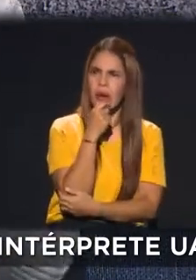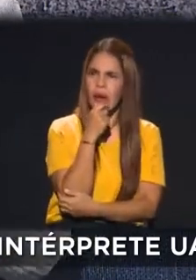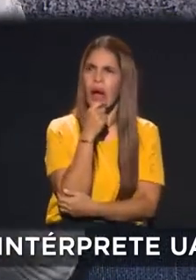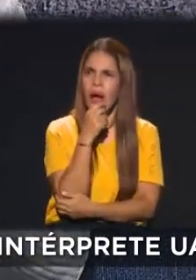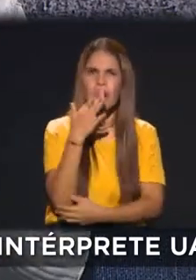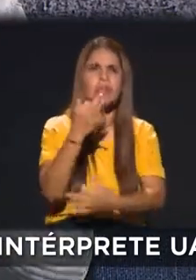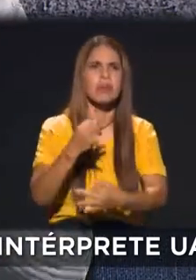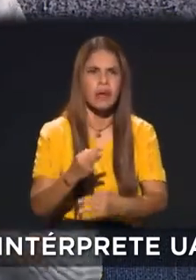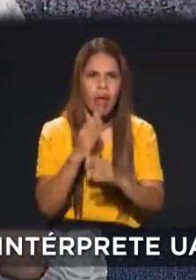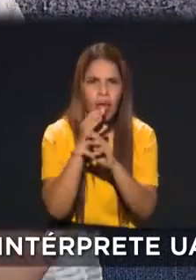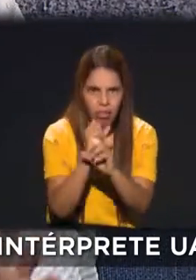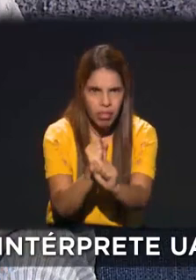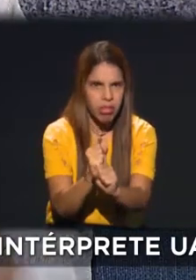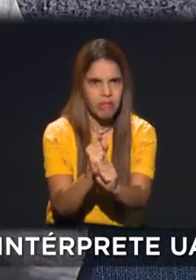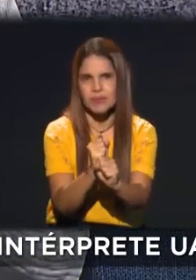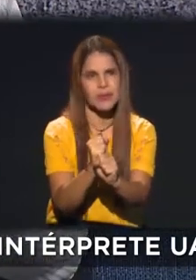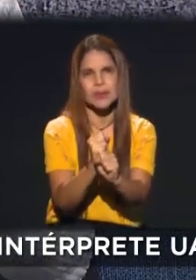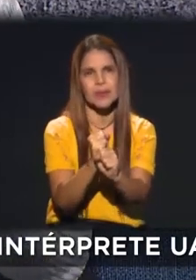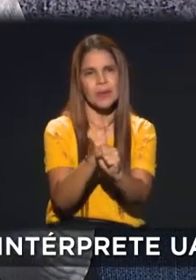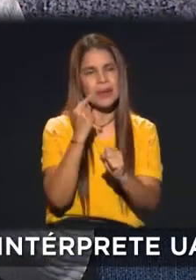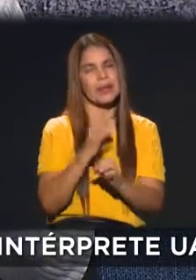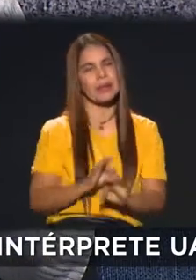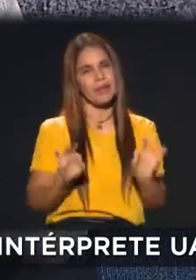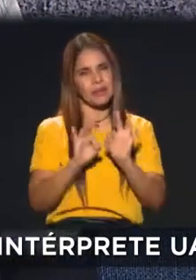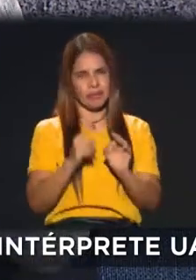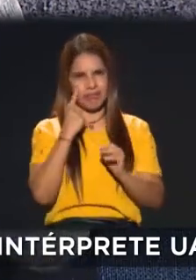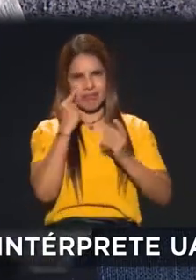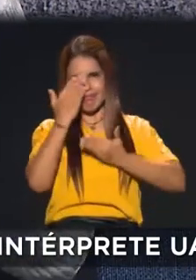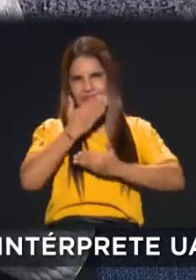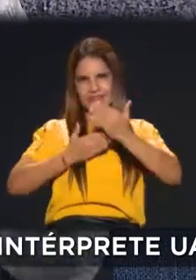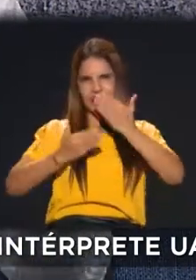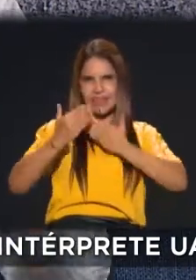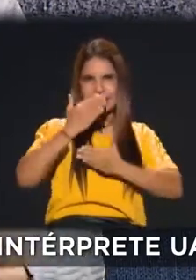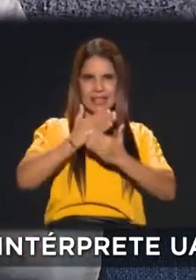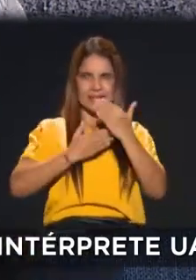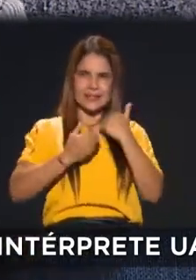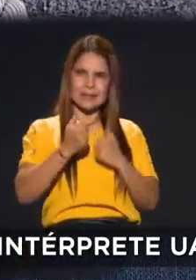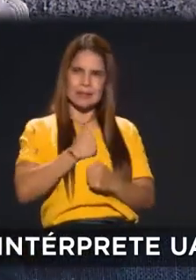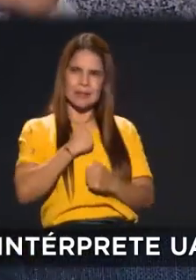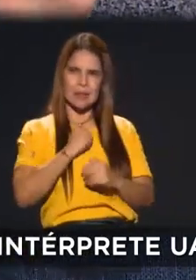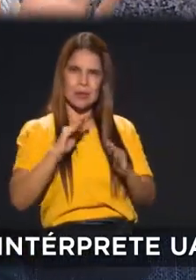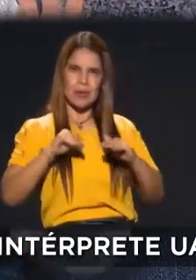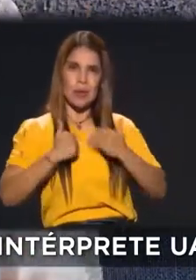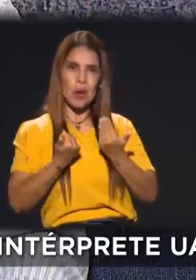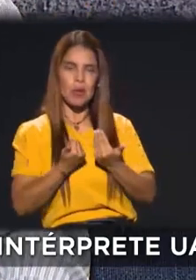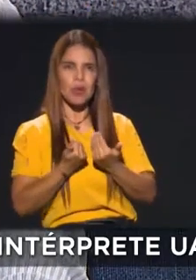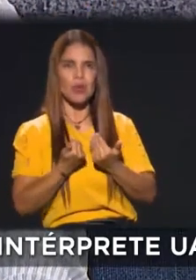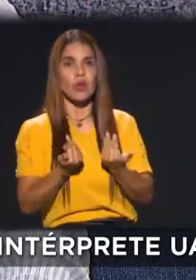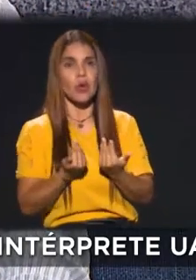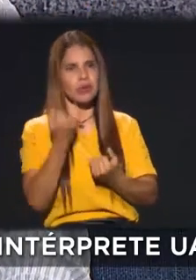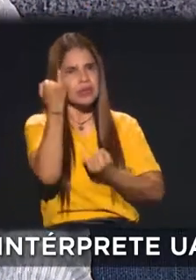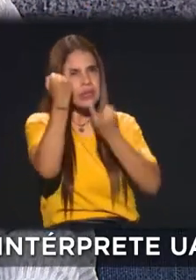piense igual. Ajá. Las cosas son diferentes y se tienen que analizar según la óptica desde la cual se mira, porque es que todos tenemos